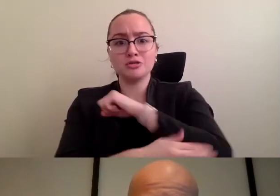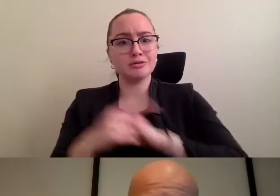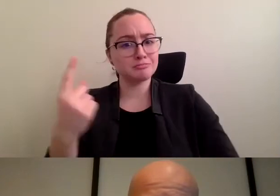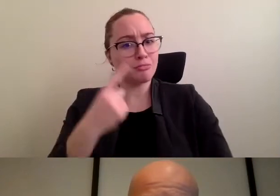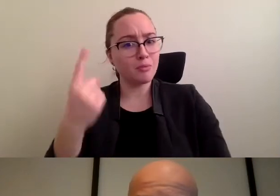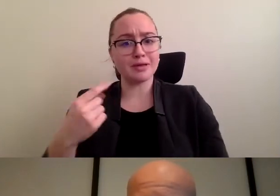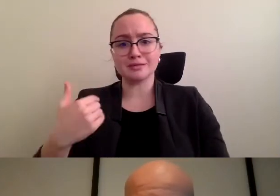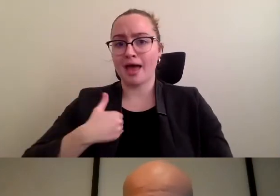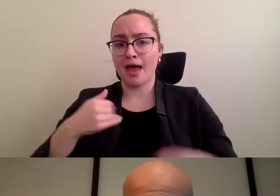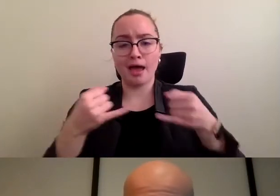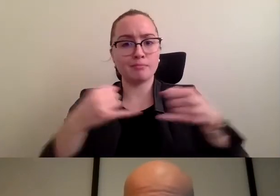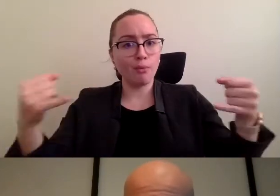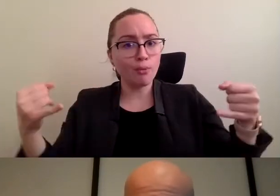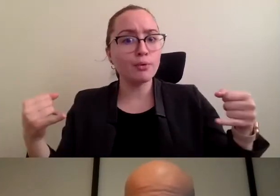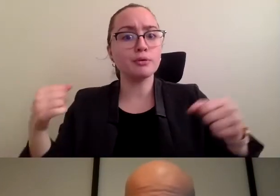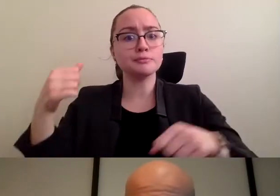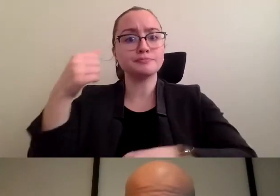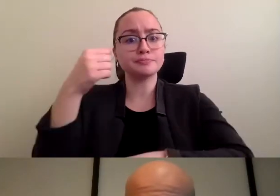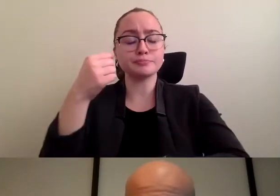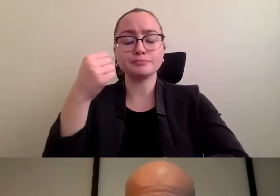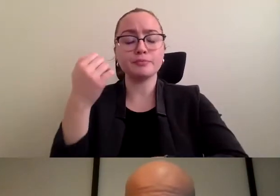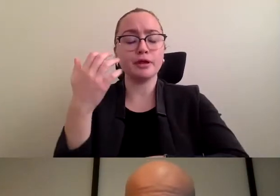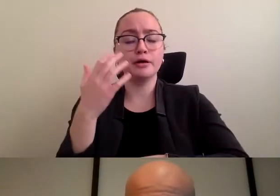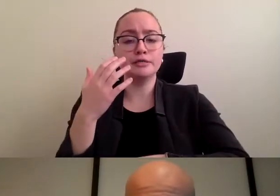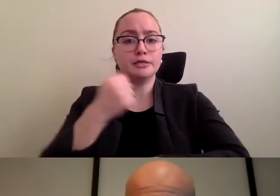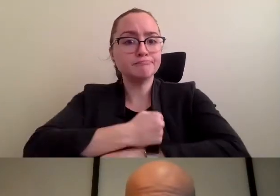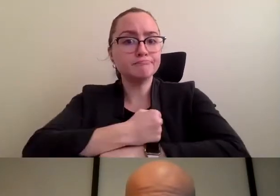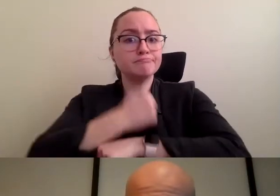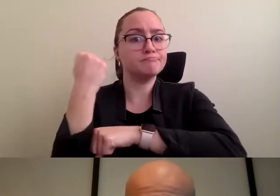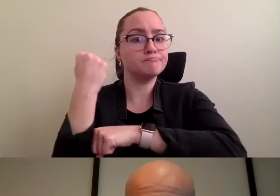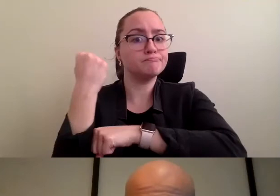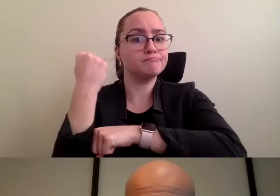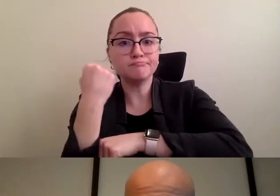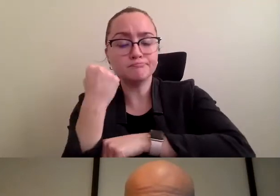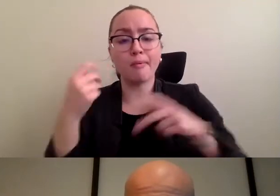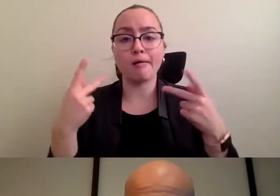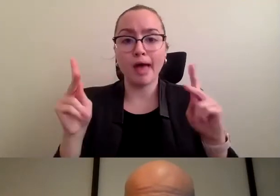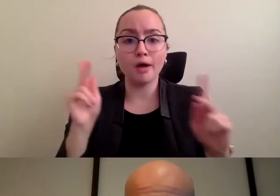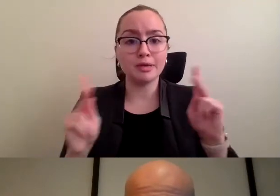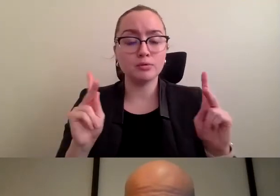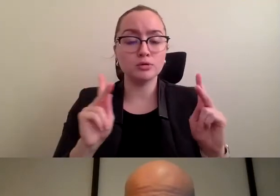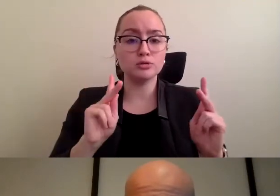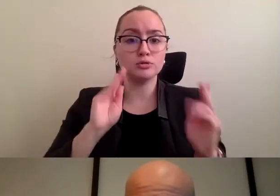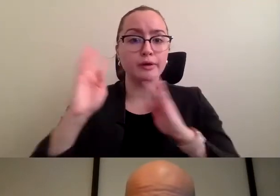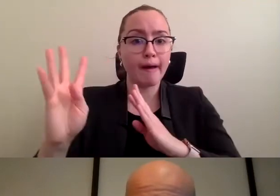países siempre han tenido y que es algo normal para países tener y para restringir